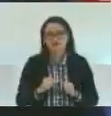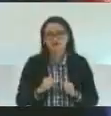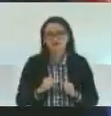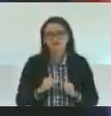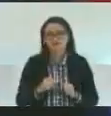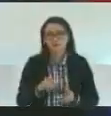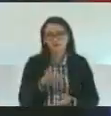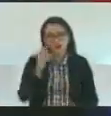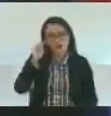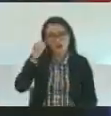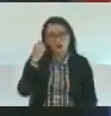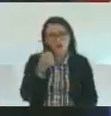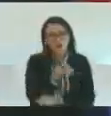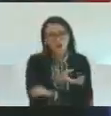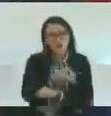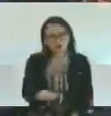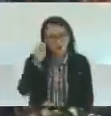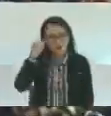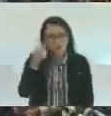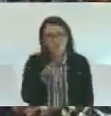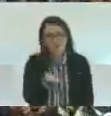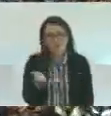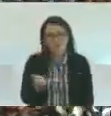¿Ustedes se acuerdan de las guarimbas?